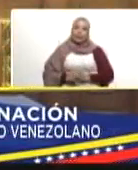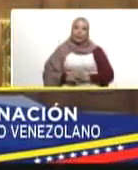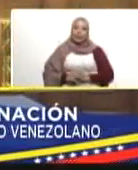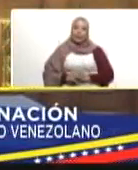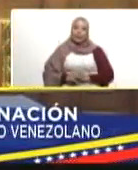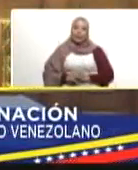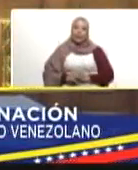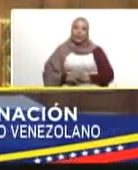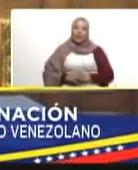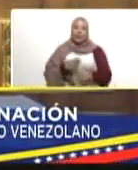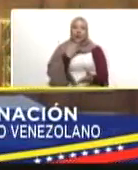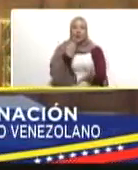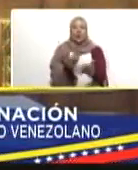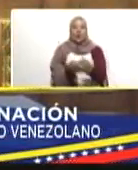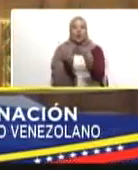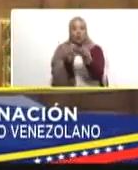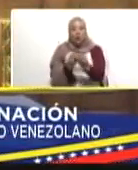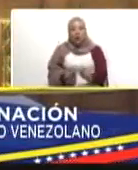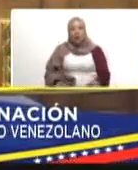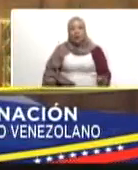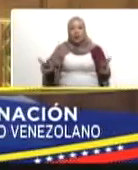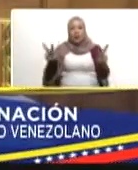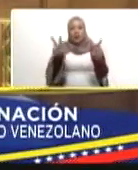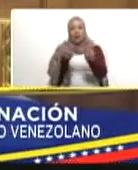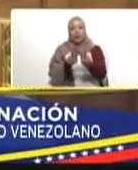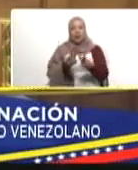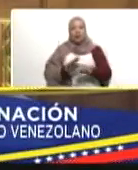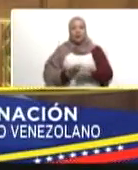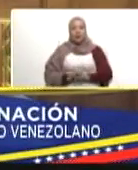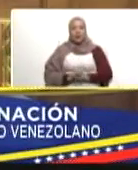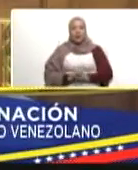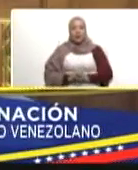pero lo que agrega valor